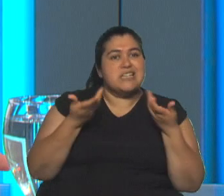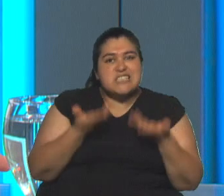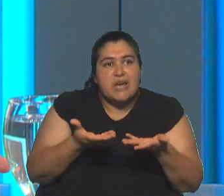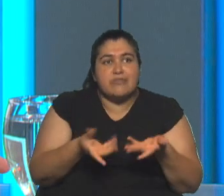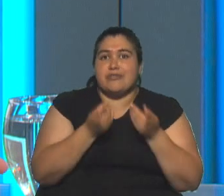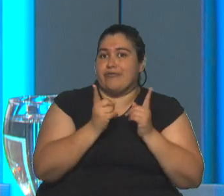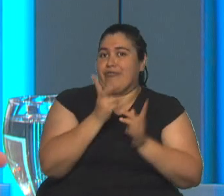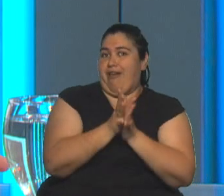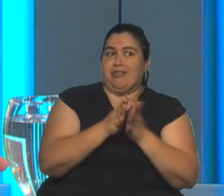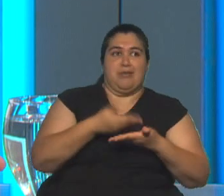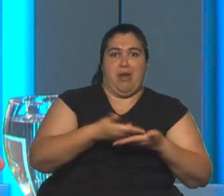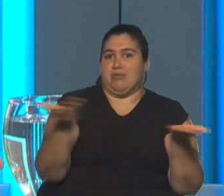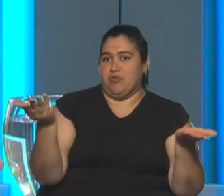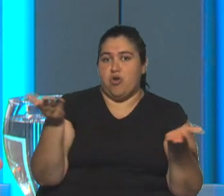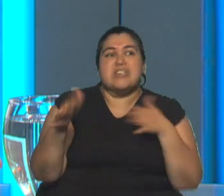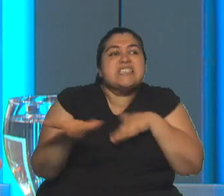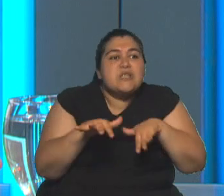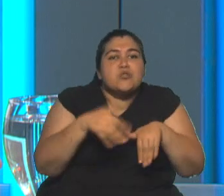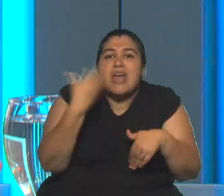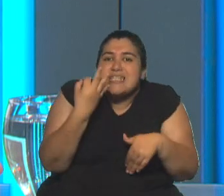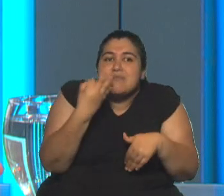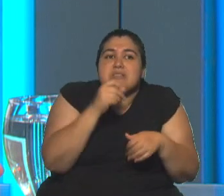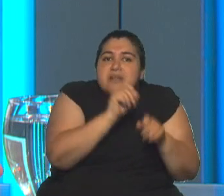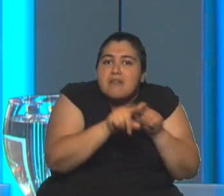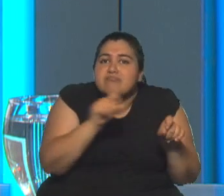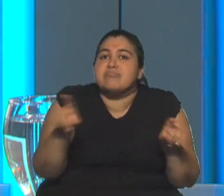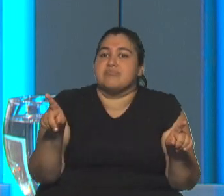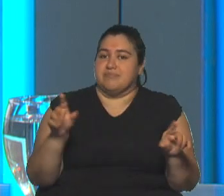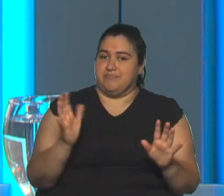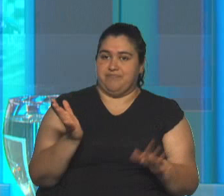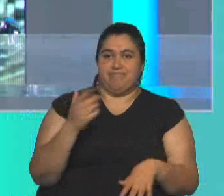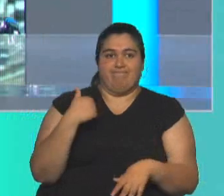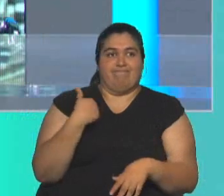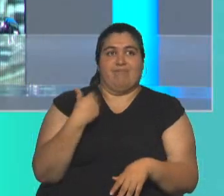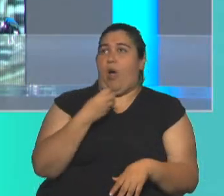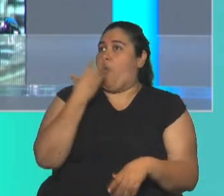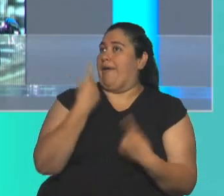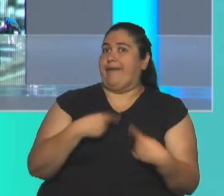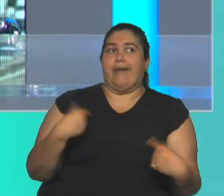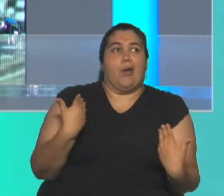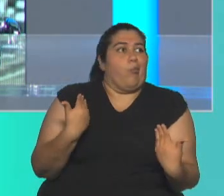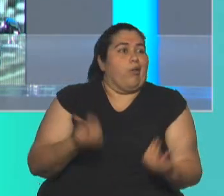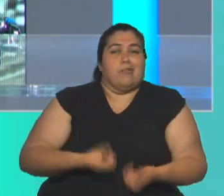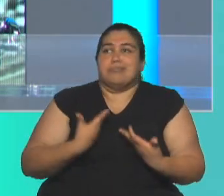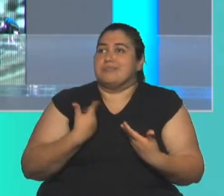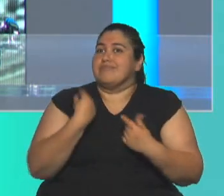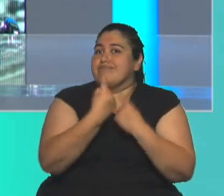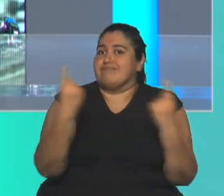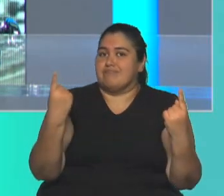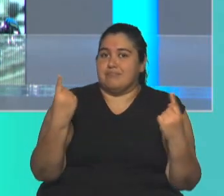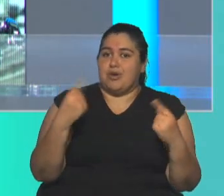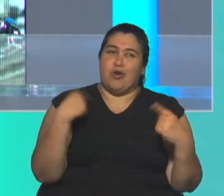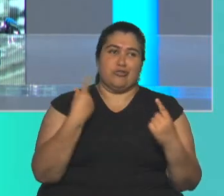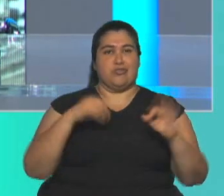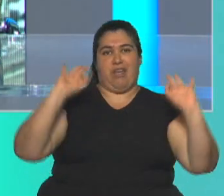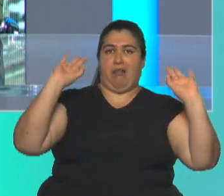las circunstancias, situaciones particulares de cada uno de los argentinos y argentinas. Nos puede tocar a cualquiera. Cualquiera de nosotros, no estamos exentos,